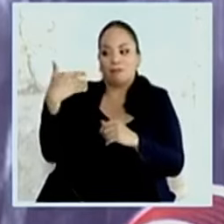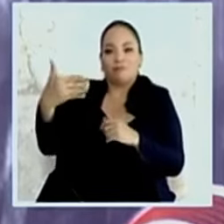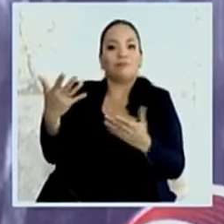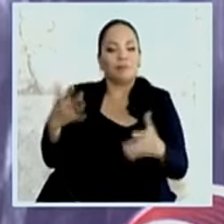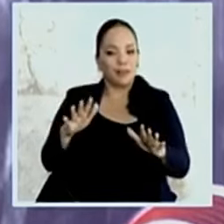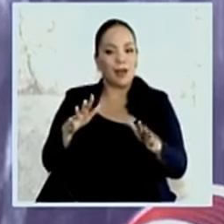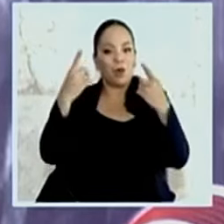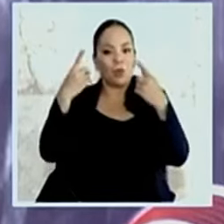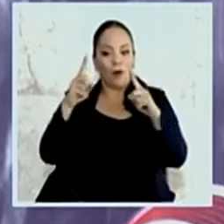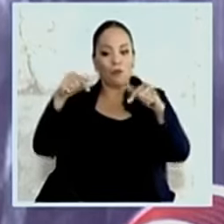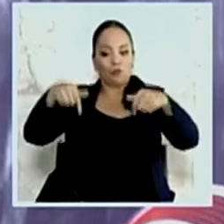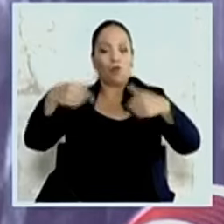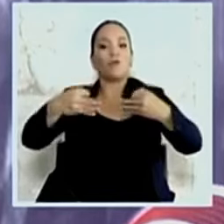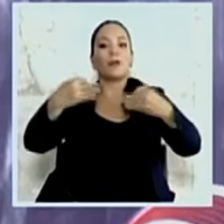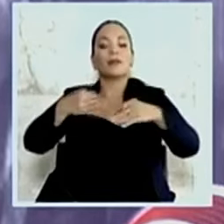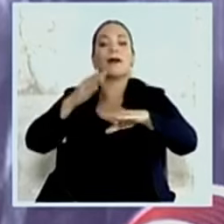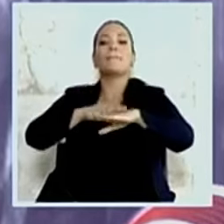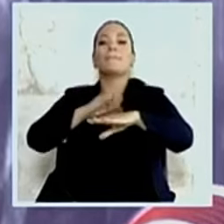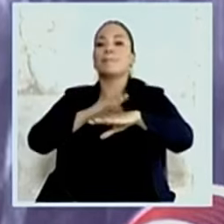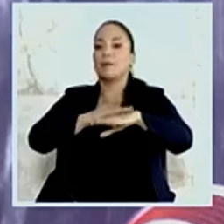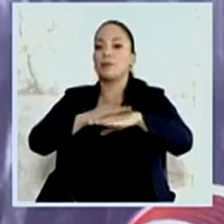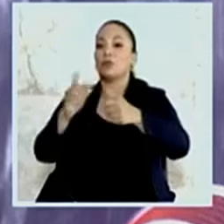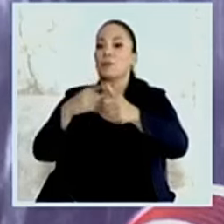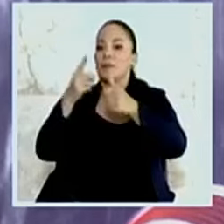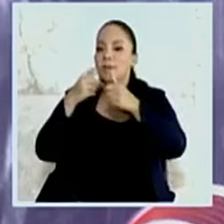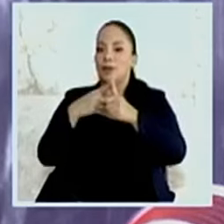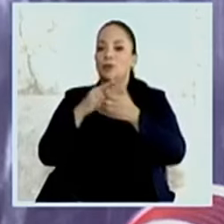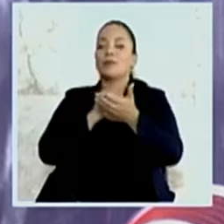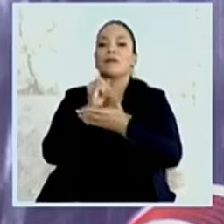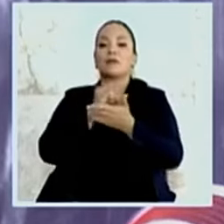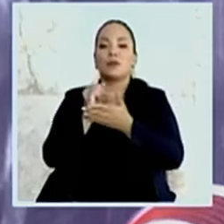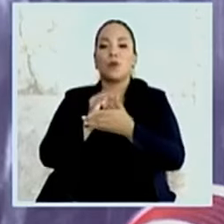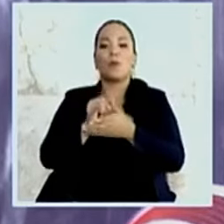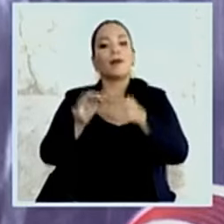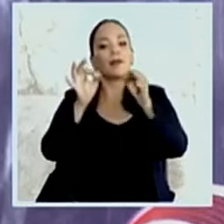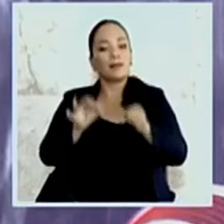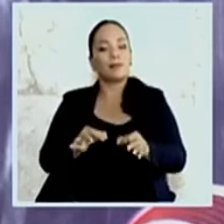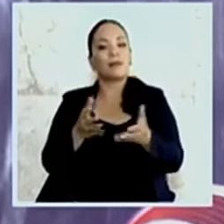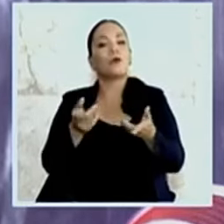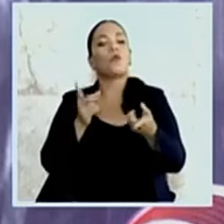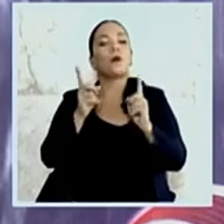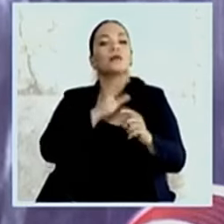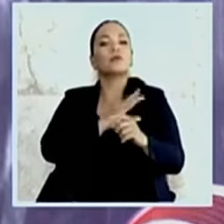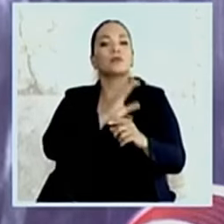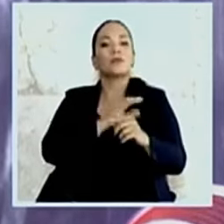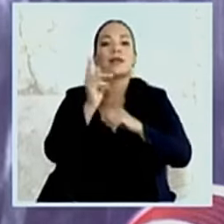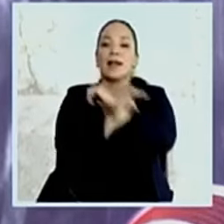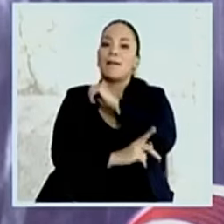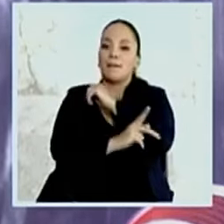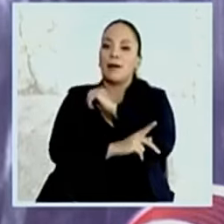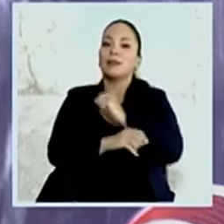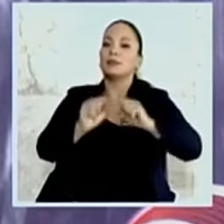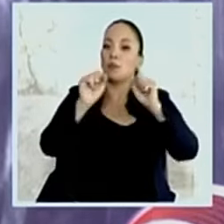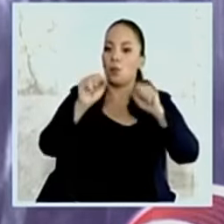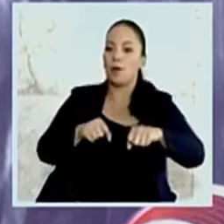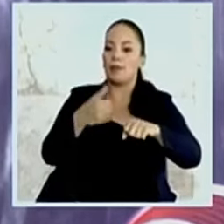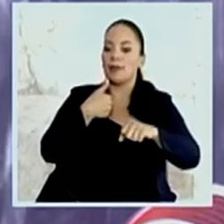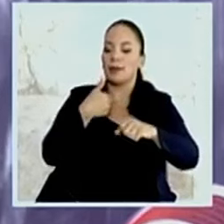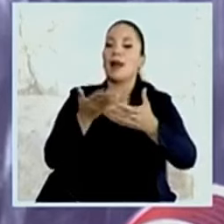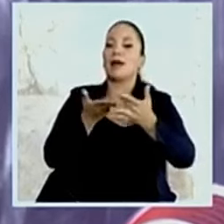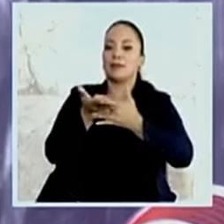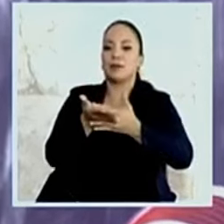acuícolas. En este proceso de investigación, que ya lleva varios meses de que ha iniciado, hoy formalizamos los primeros permisos